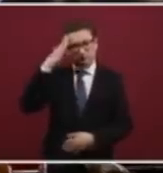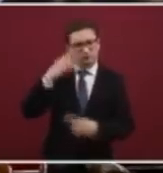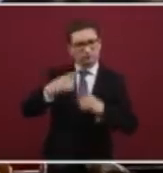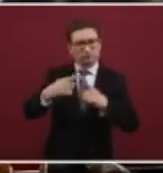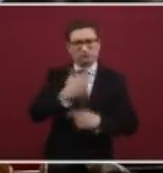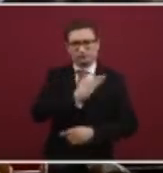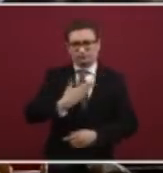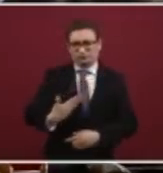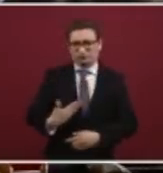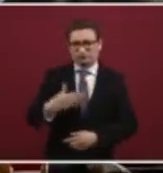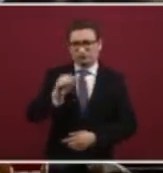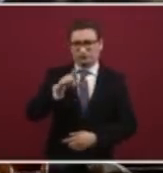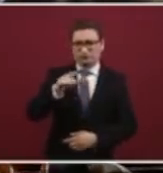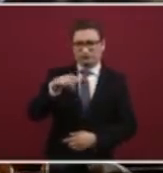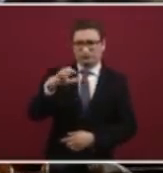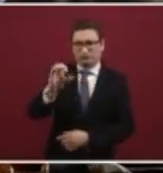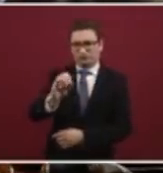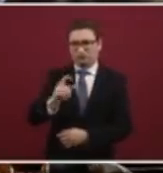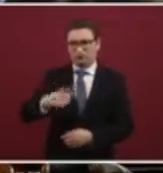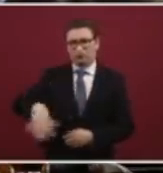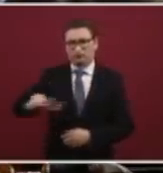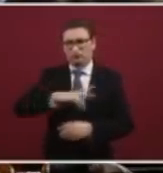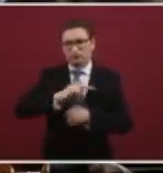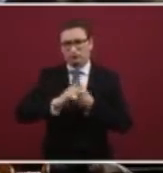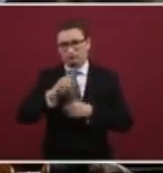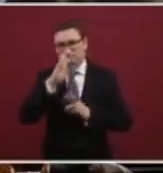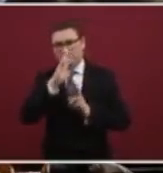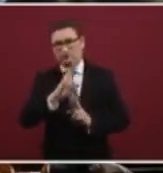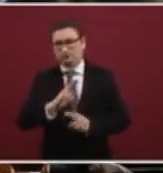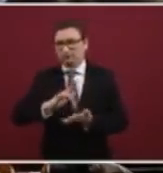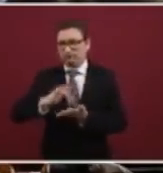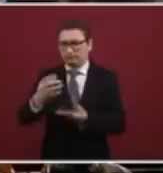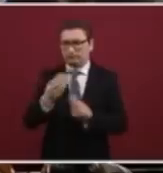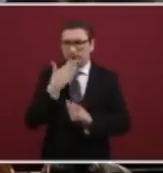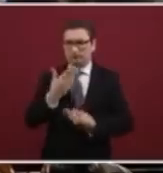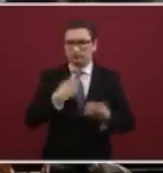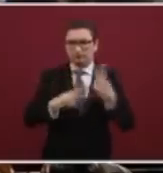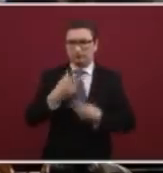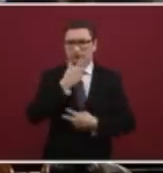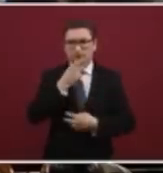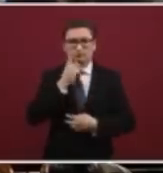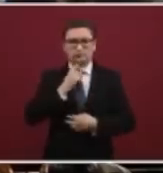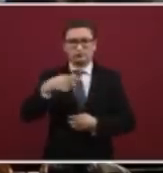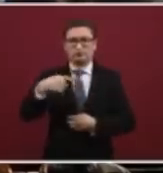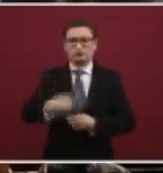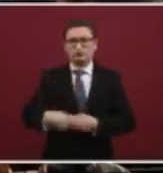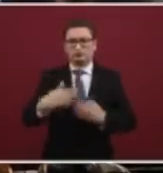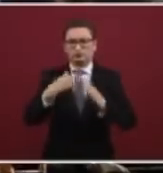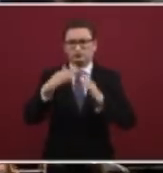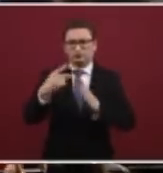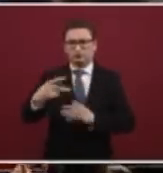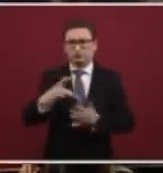país muchas gracias bienvenidas bienvenidos y de nuevo está su casa gracias